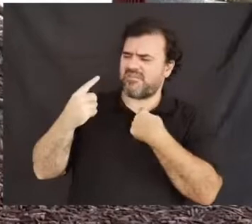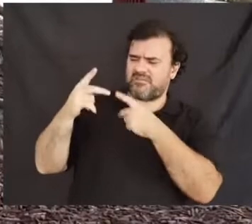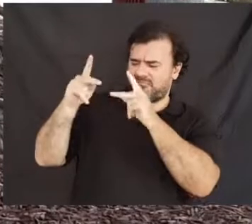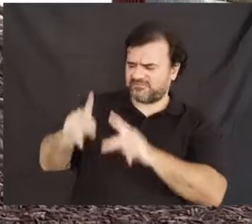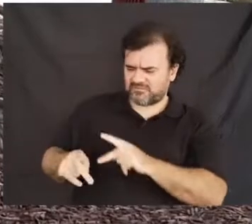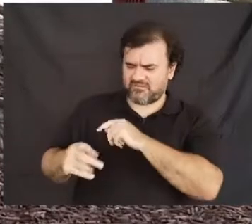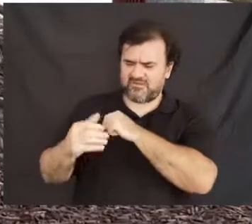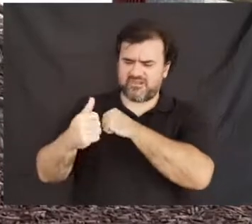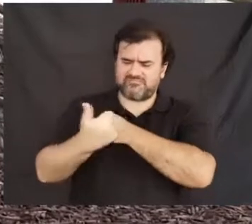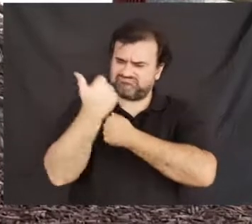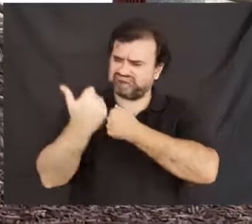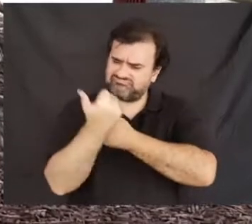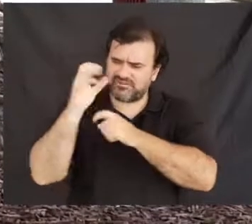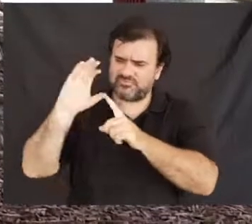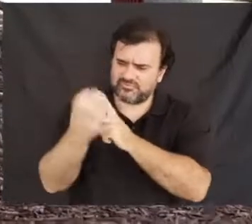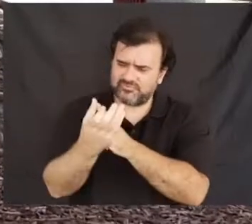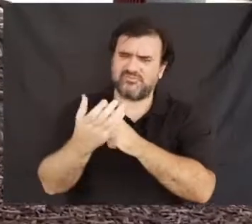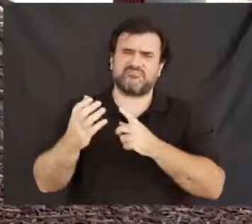cultural.